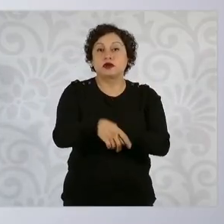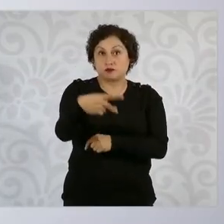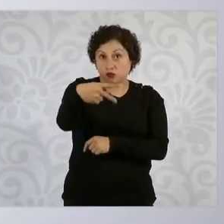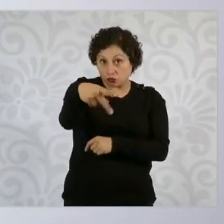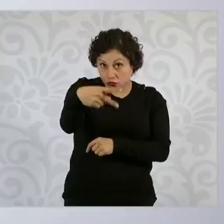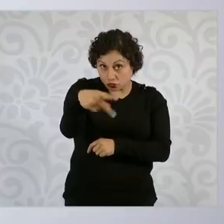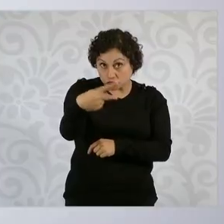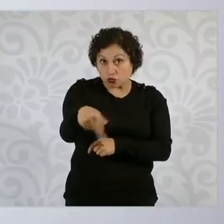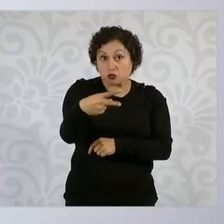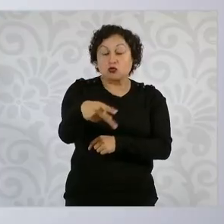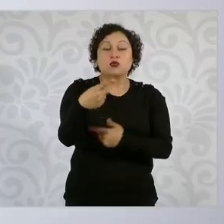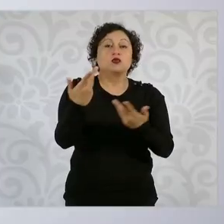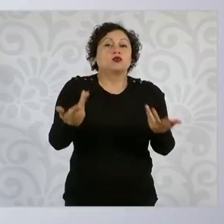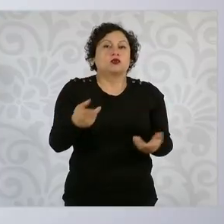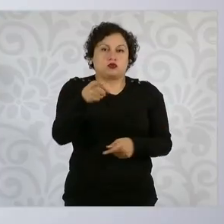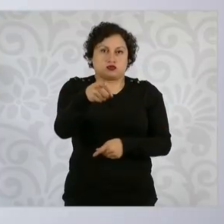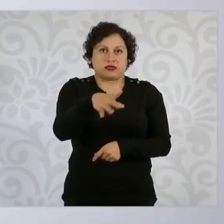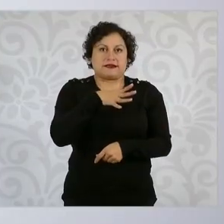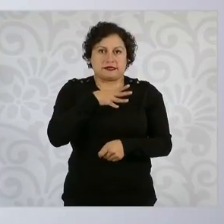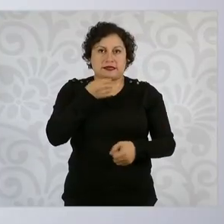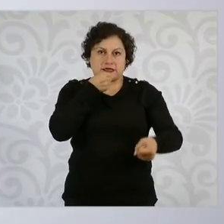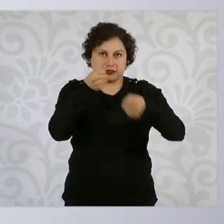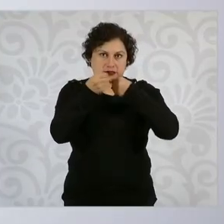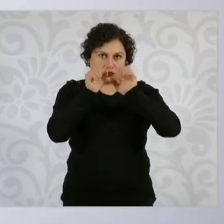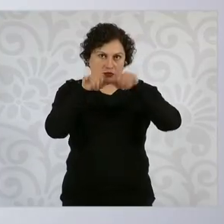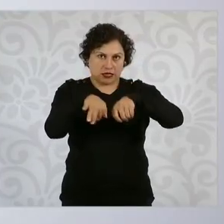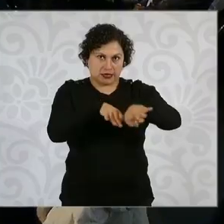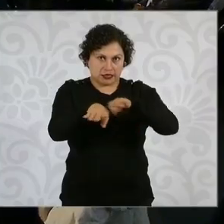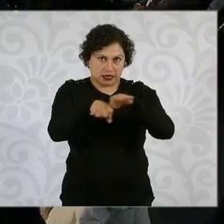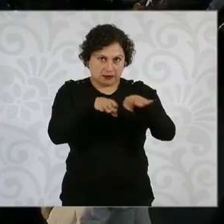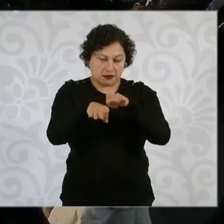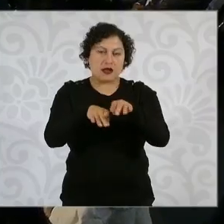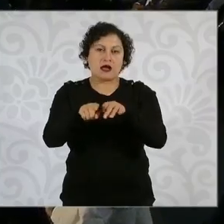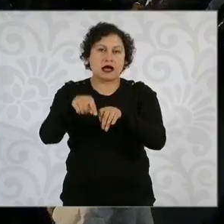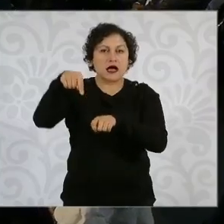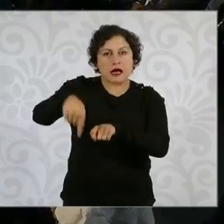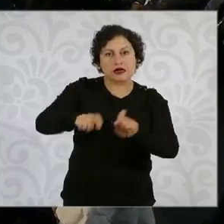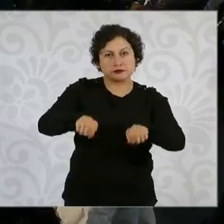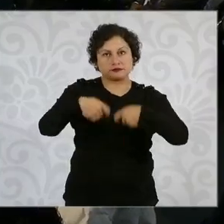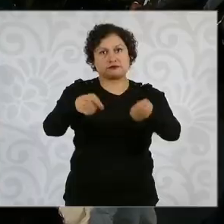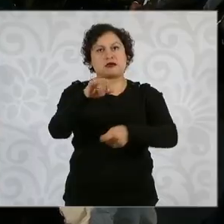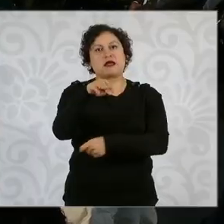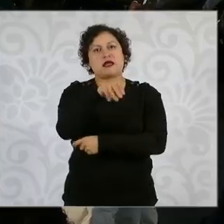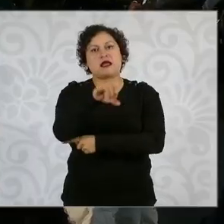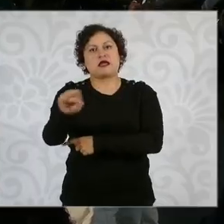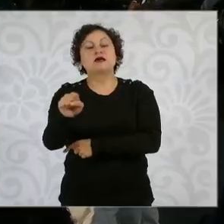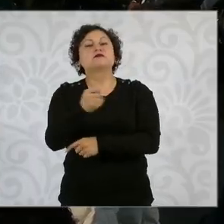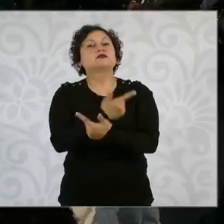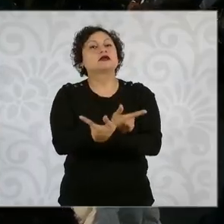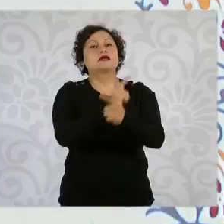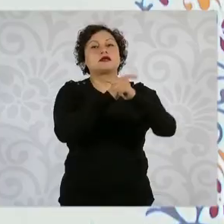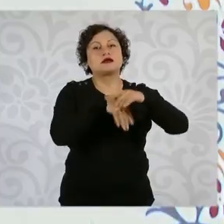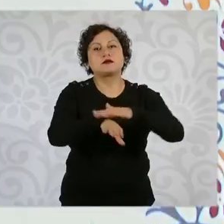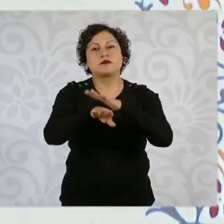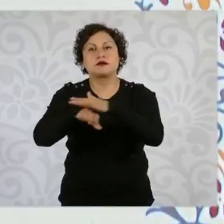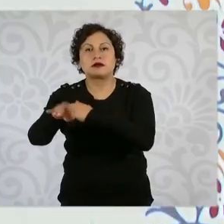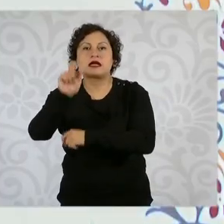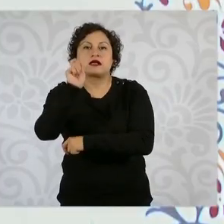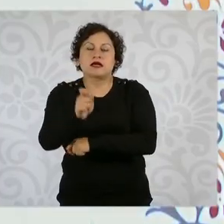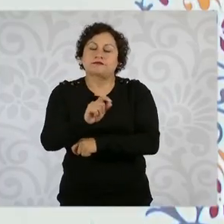gracias al aseguramiento de periodistas independientes, pueda atenderse en cualquier lugar? Primero fue arreglar